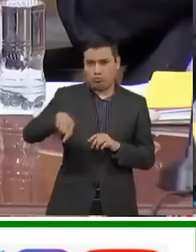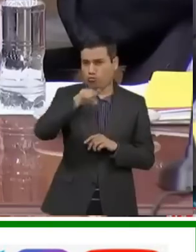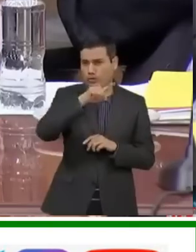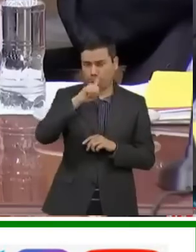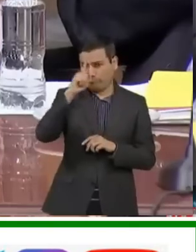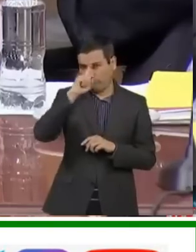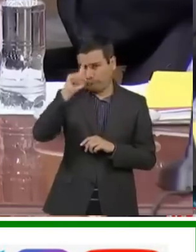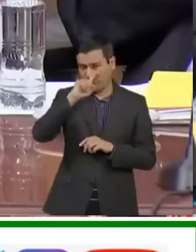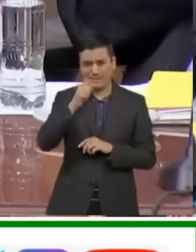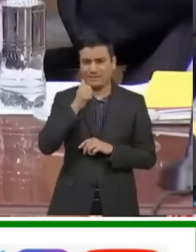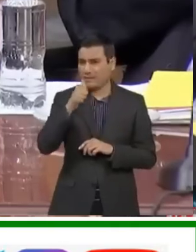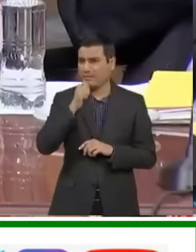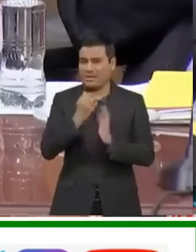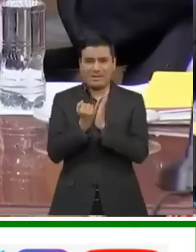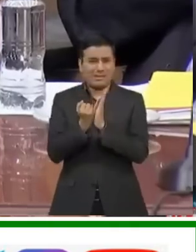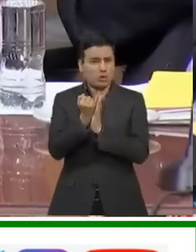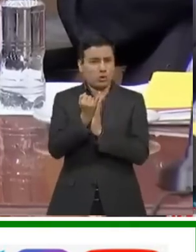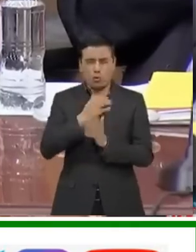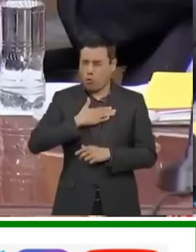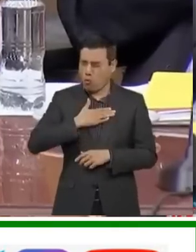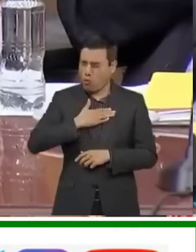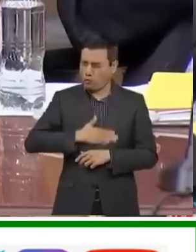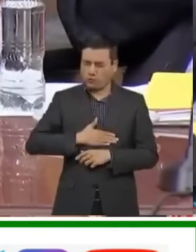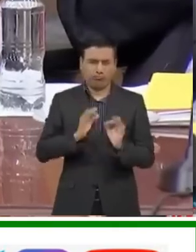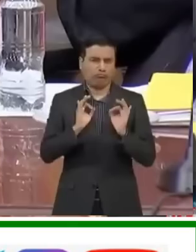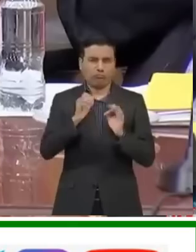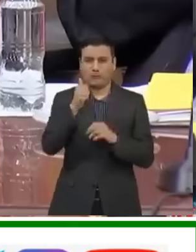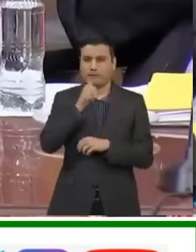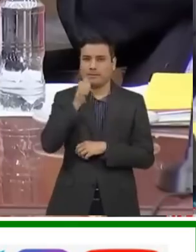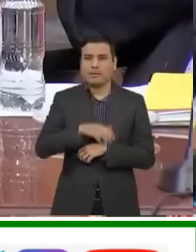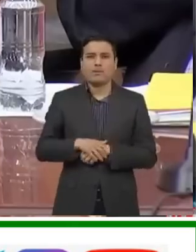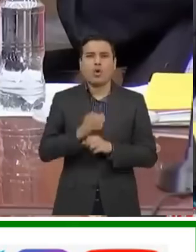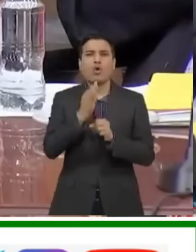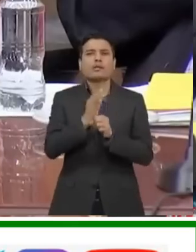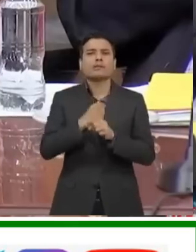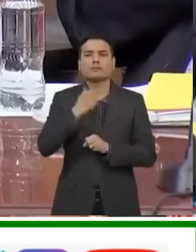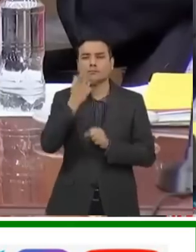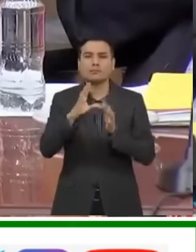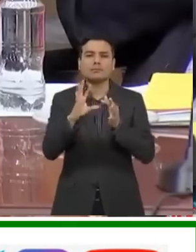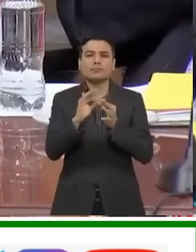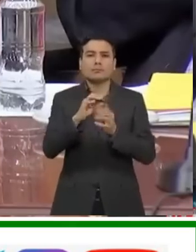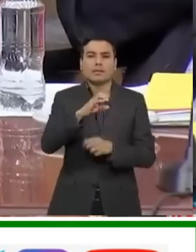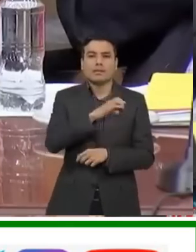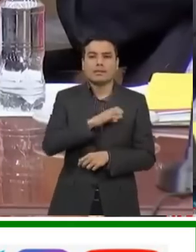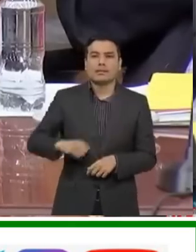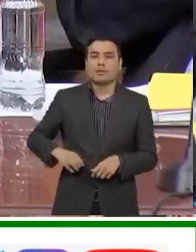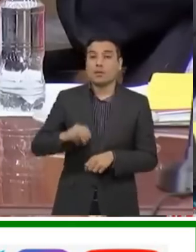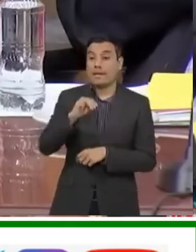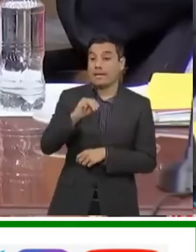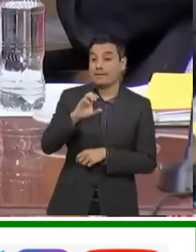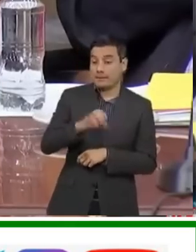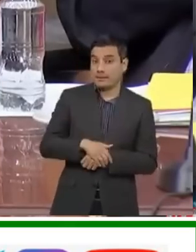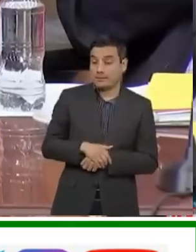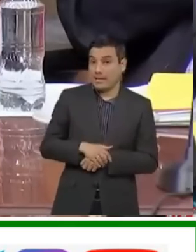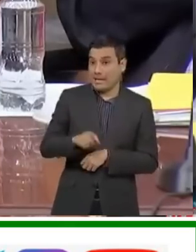de todas y todos ustedes. Lo que yo vengo a denunciar aquí es que el candidato de Movimiento Ciudadano, por cierto, no